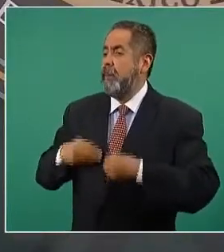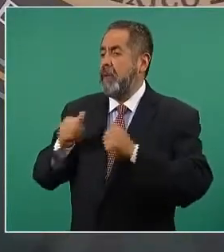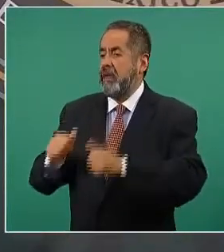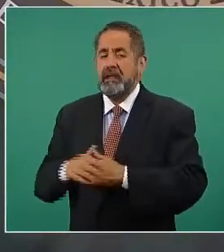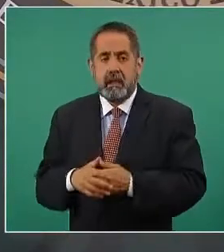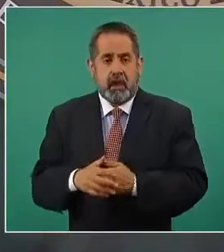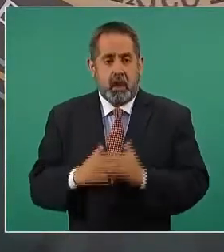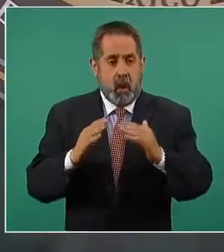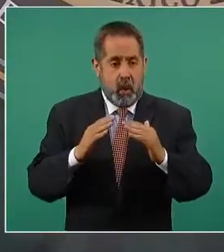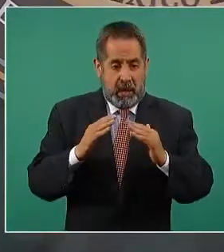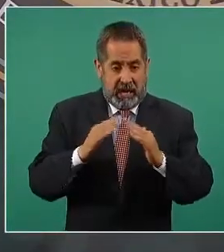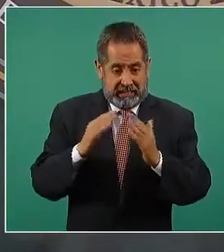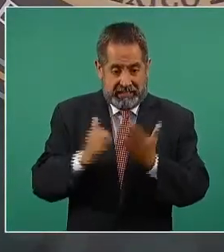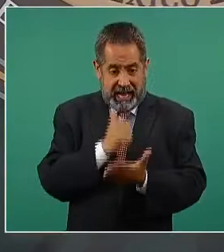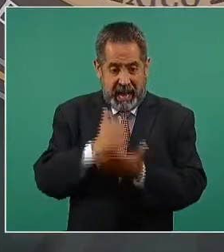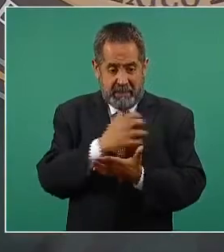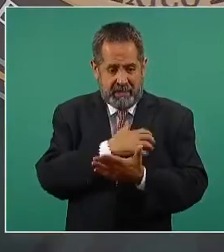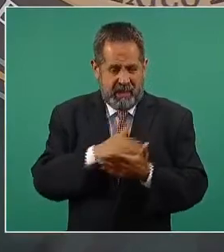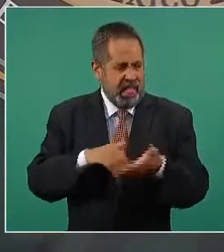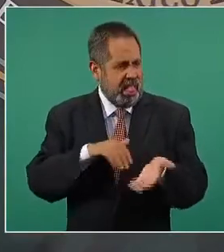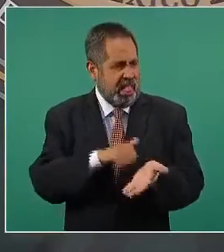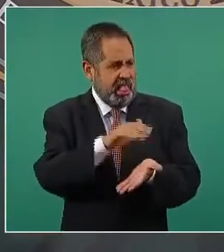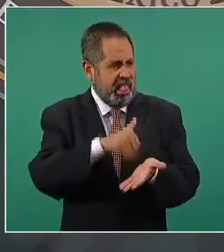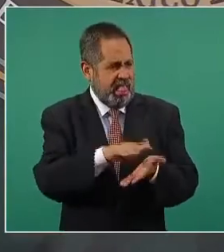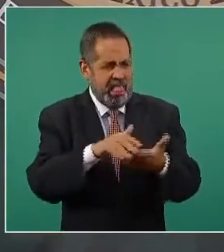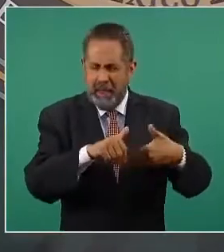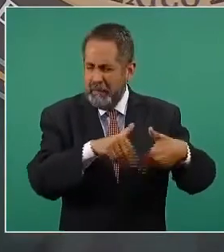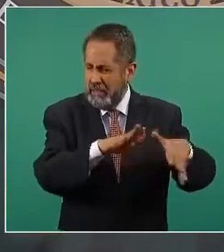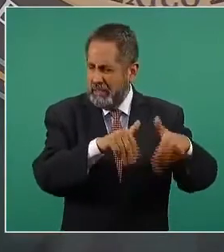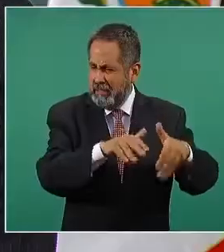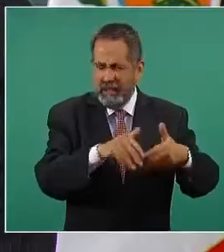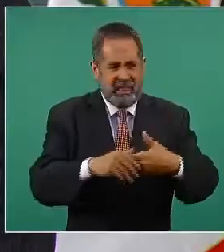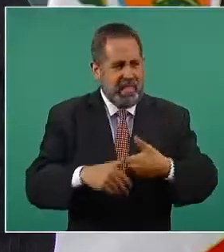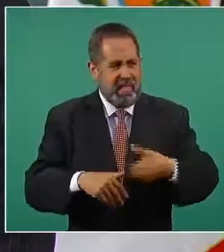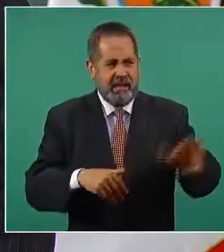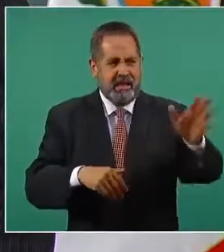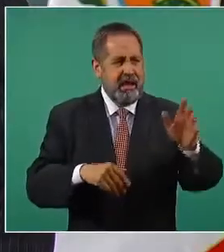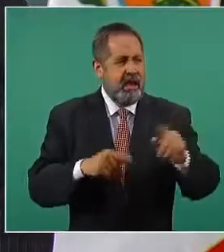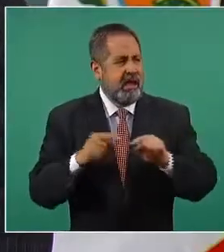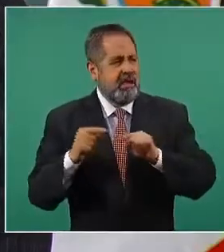Expropiados de su capital, se les condenó a los